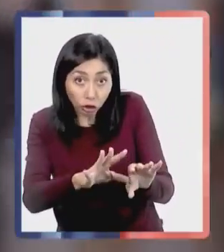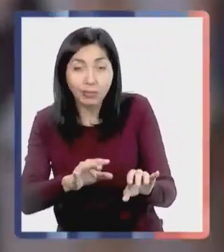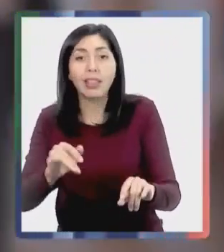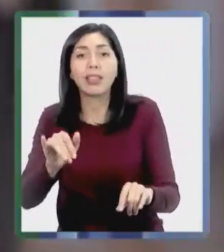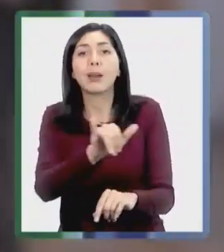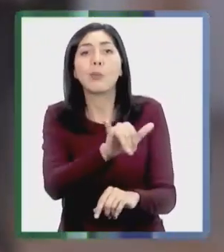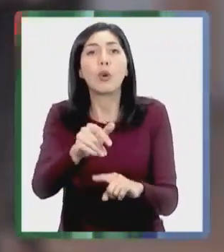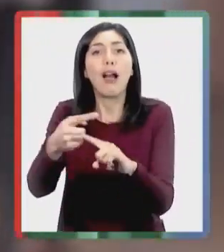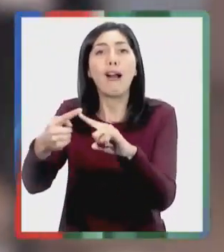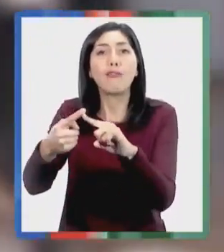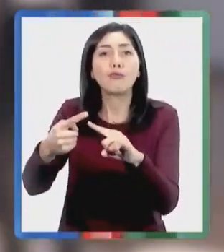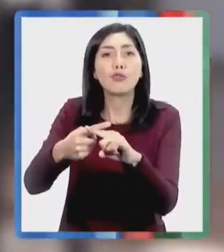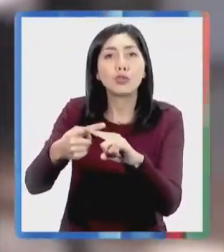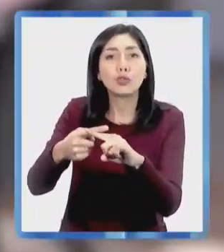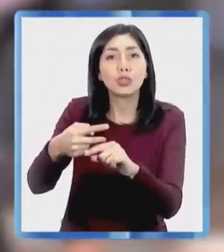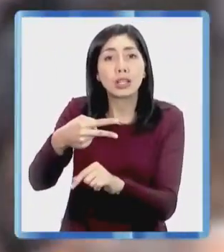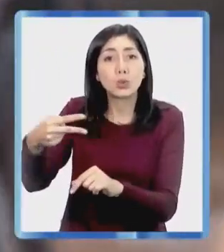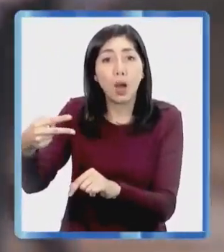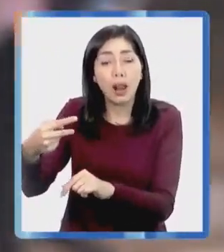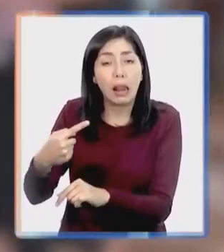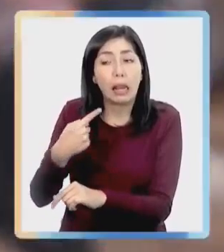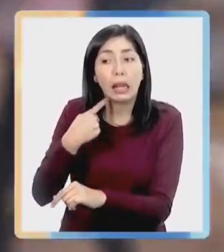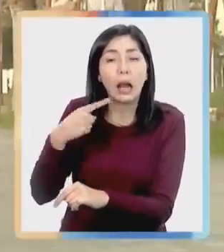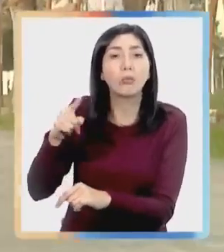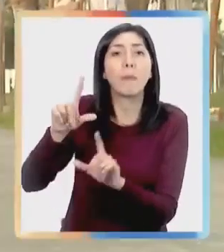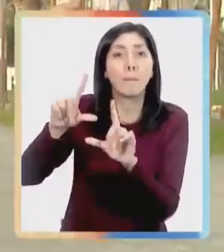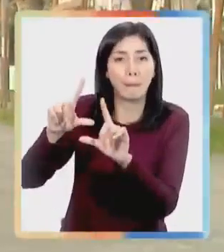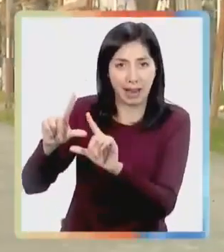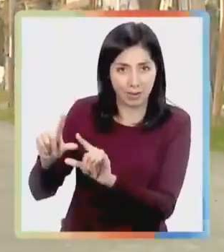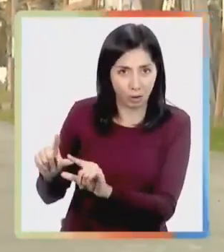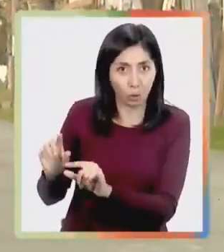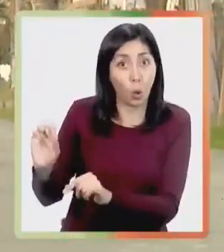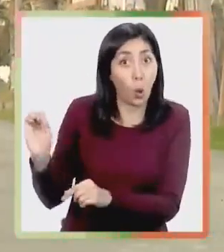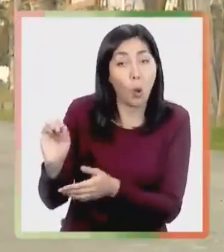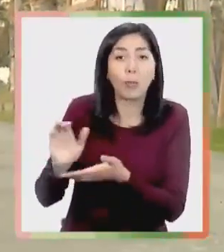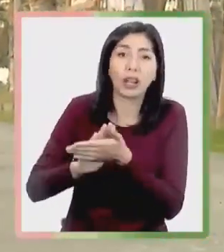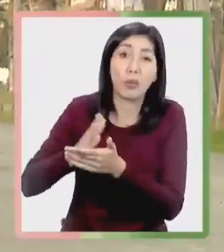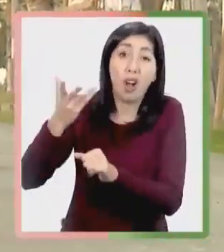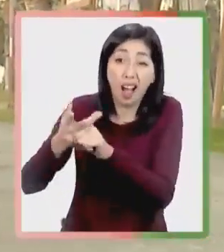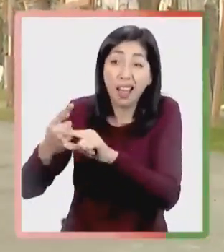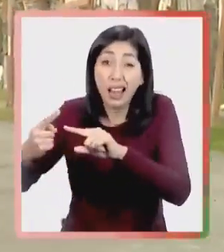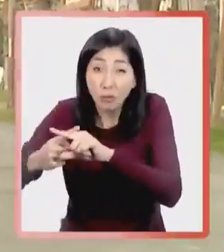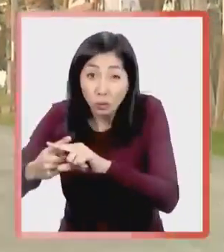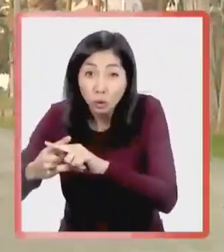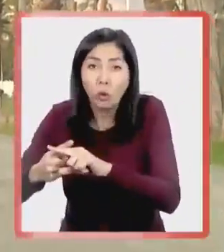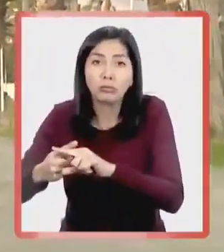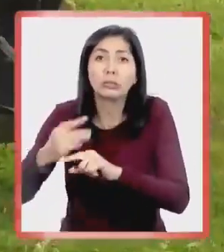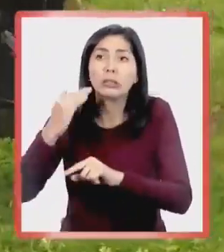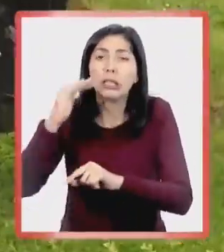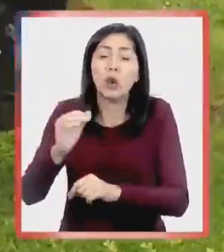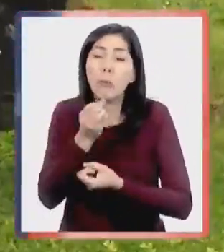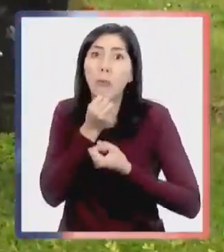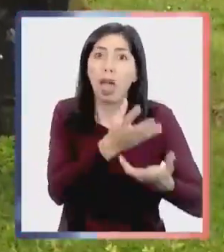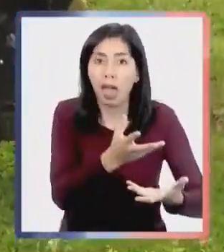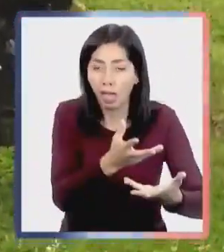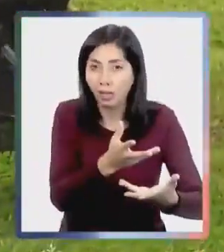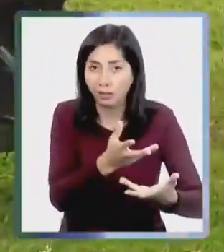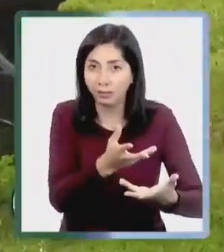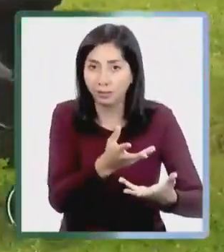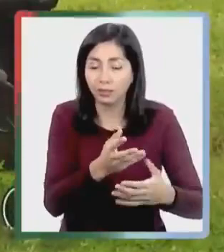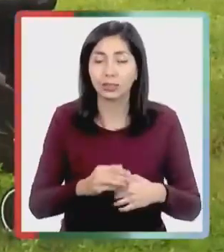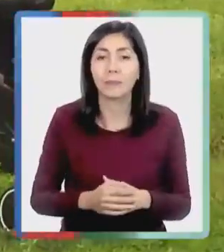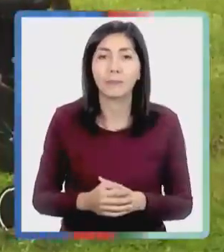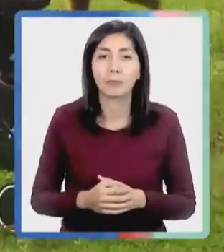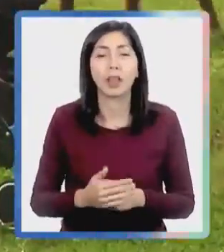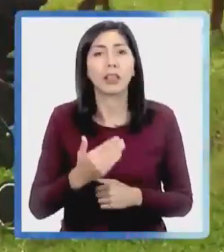el abuso sexual infantil, y si no lo disminuye, lo hace más visible, que es fundamental para cortar la cadena del abuso. Se viven